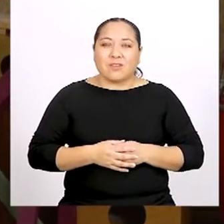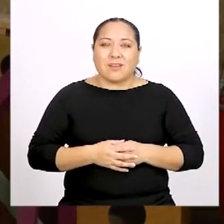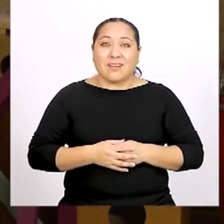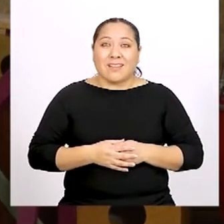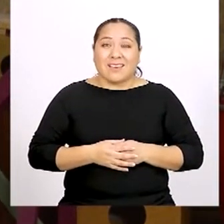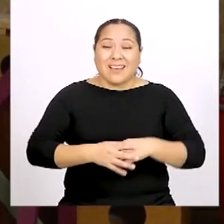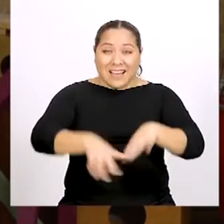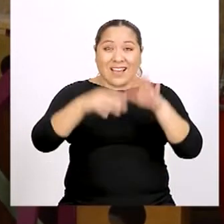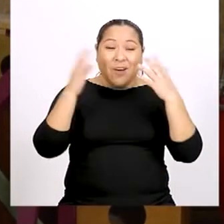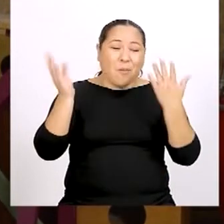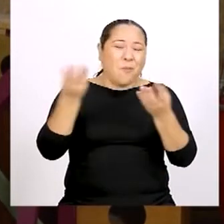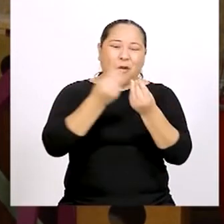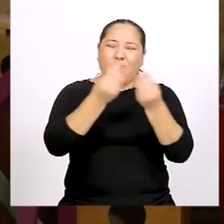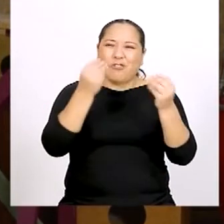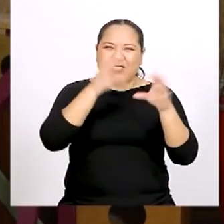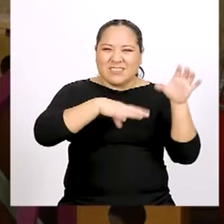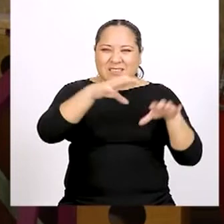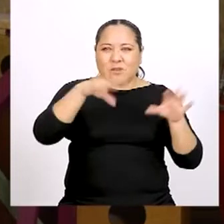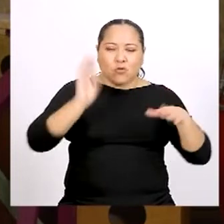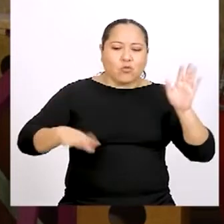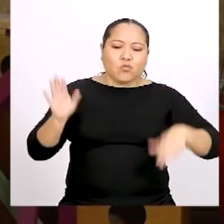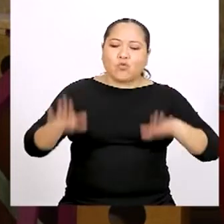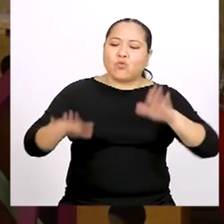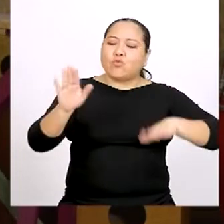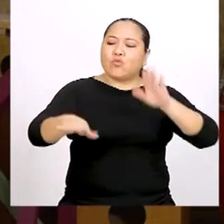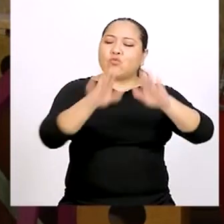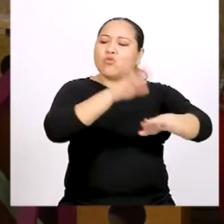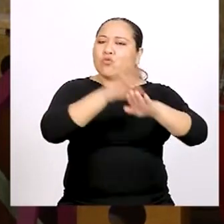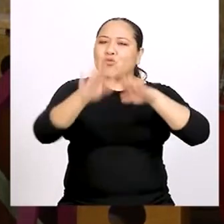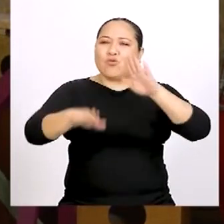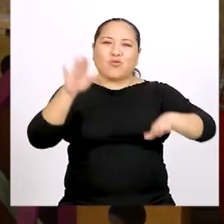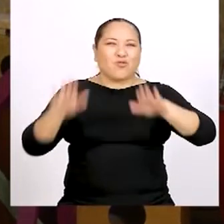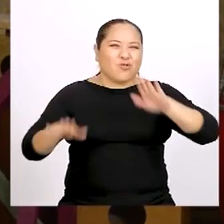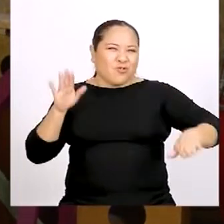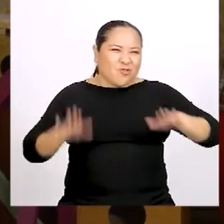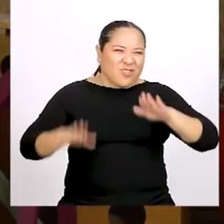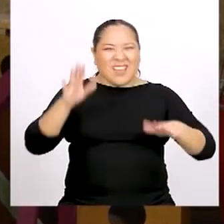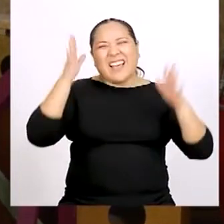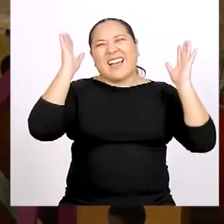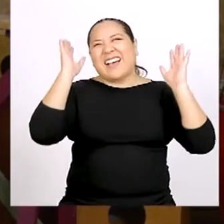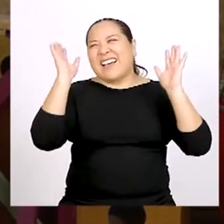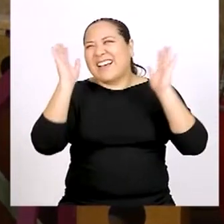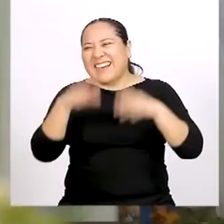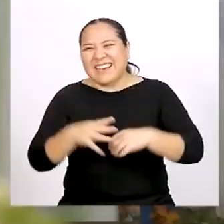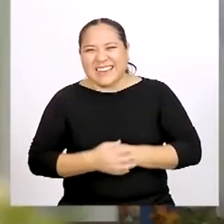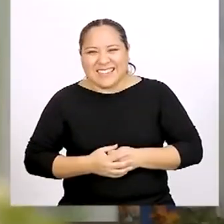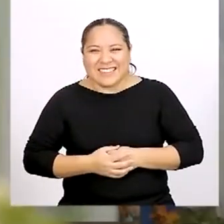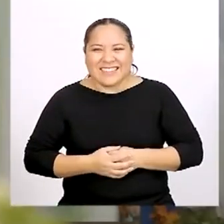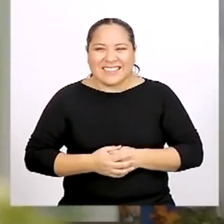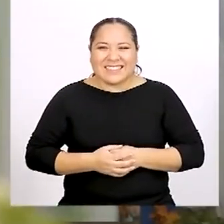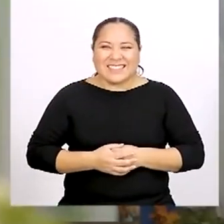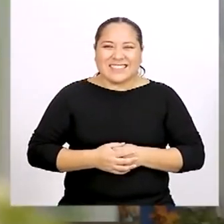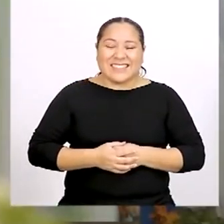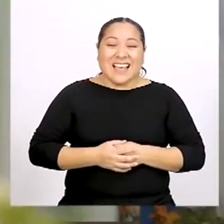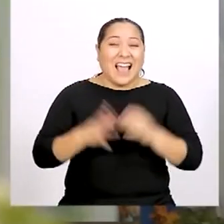tum. Con más tambores. Tum, tum, tum, tum, tum, tum, tum, tum, tum, tum, tum.